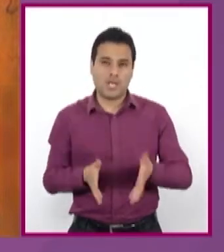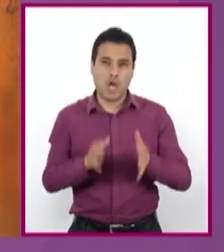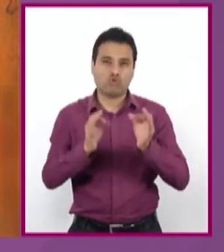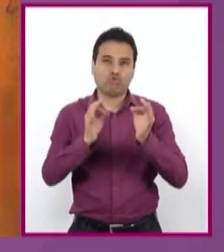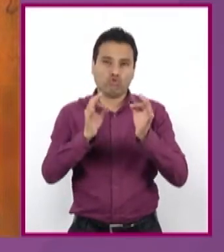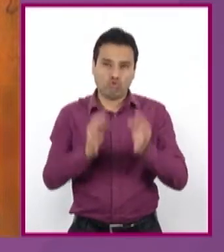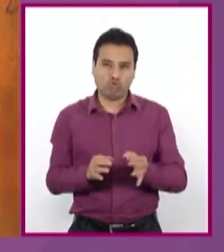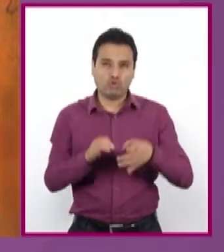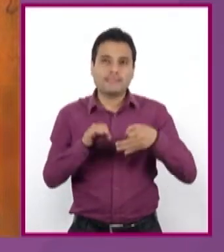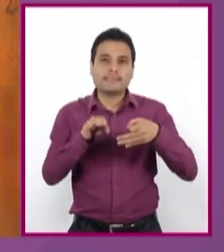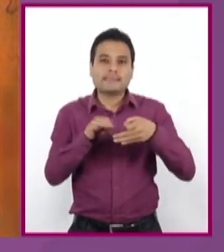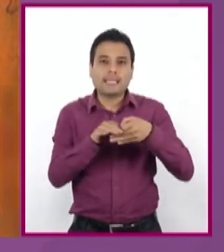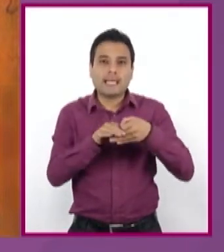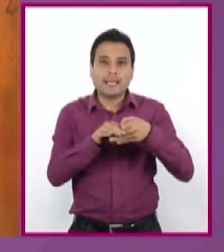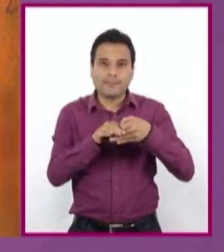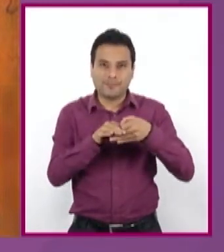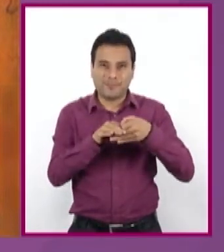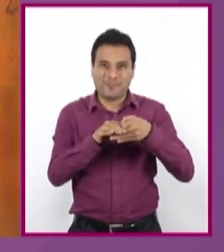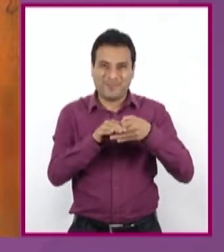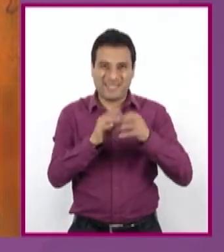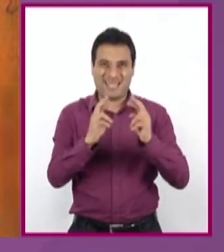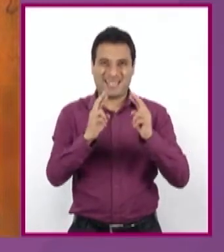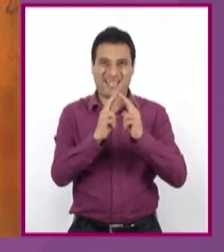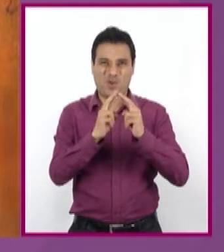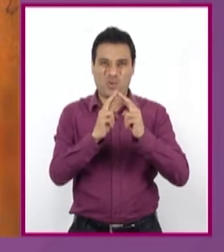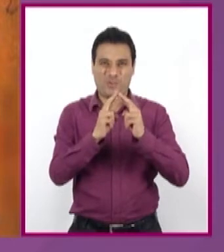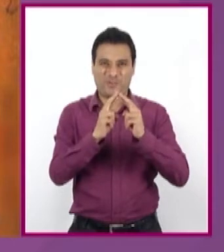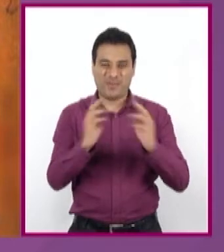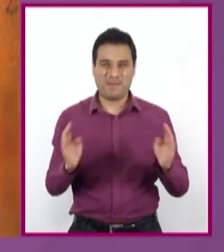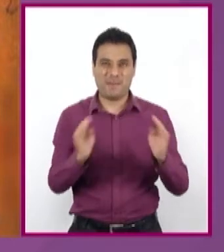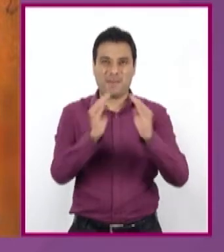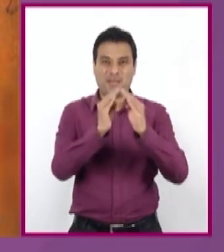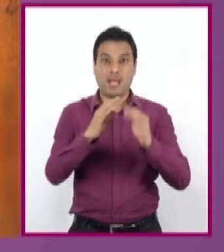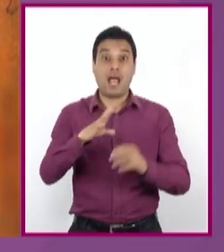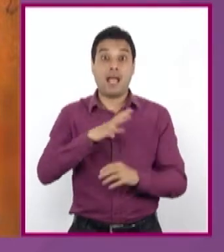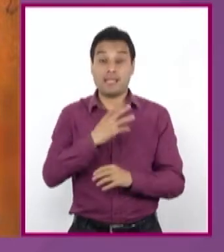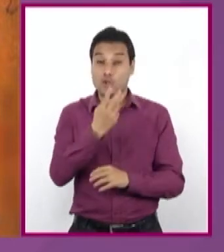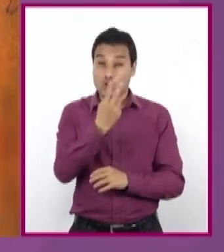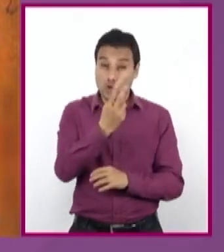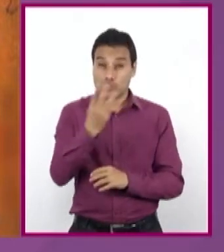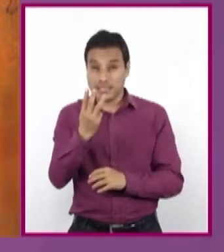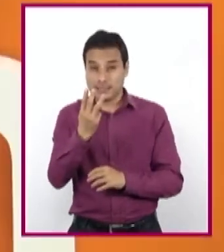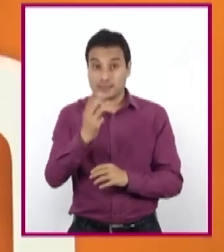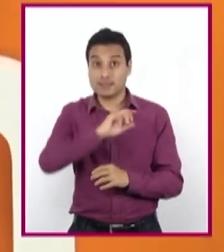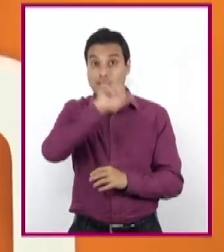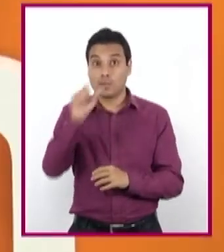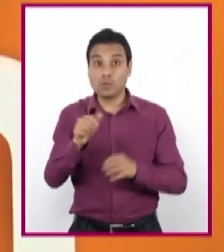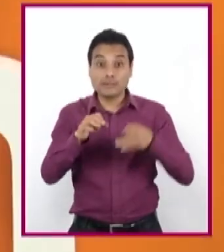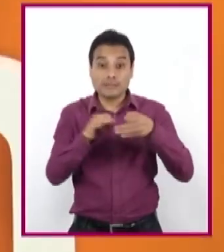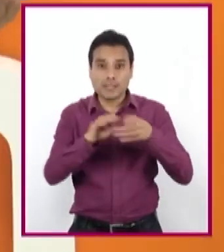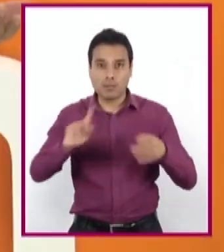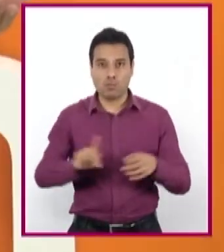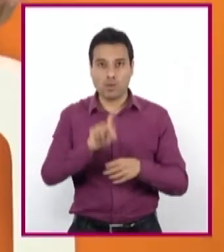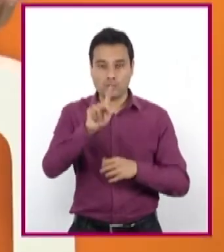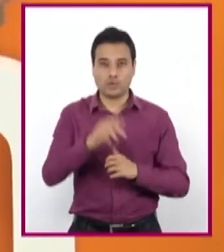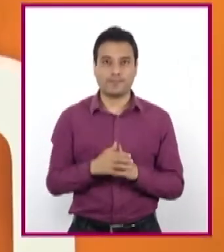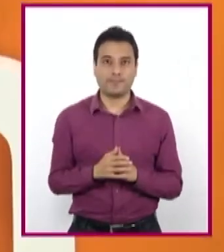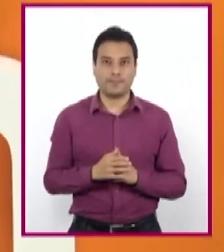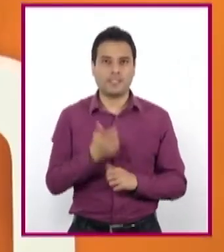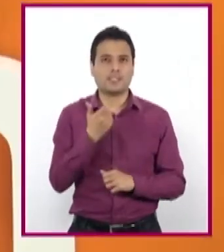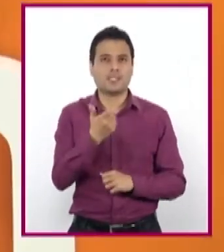ceremoniales, aldeas en las que existen 2 o 3 templos principales. En cuanto a la